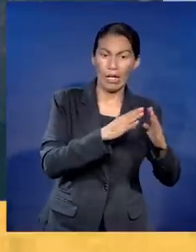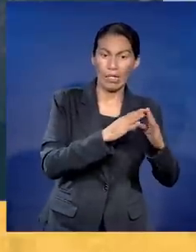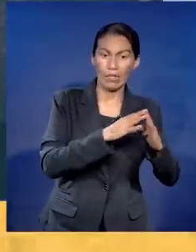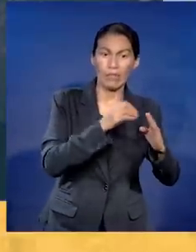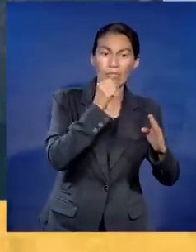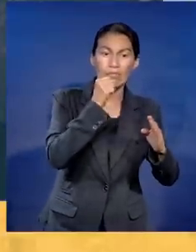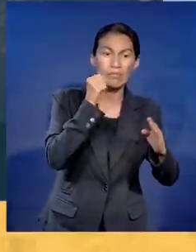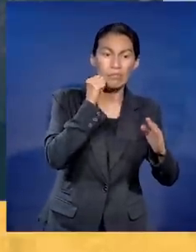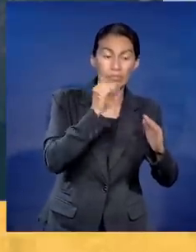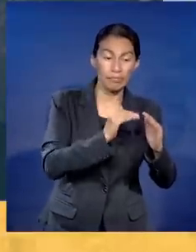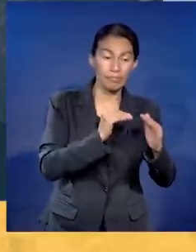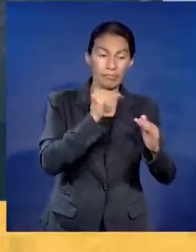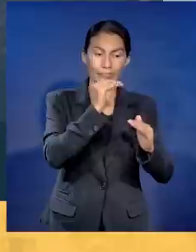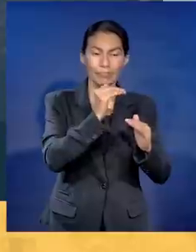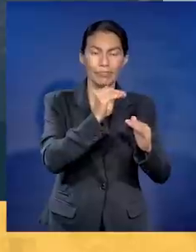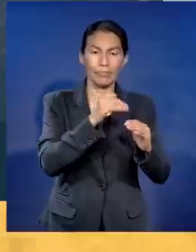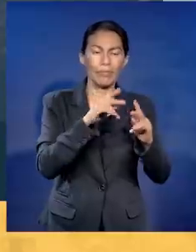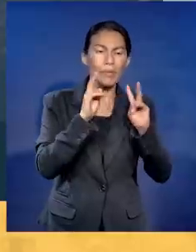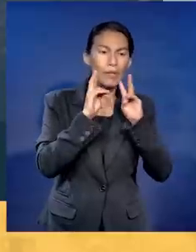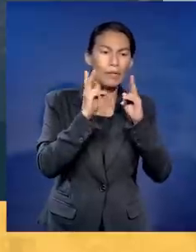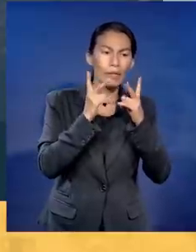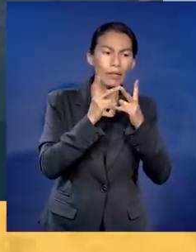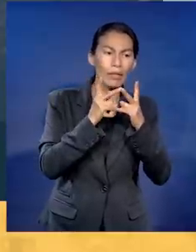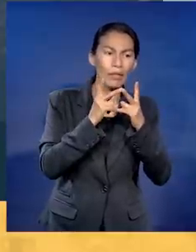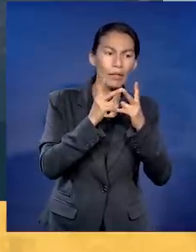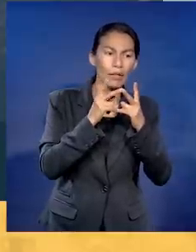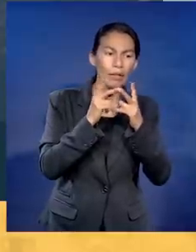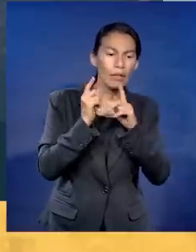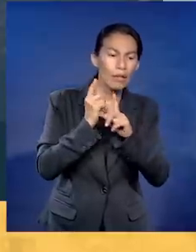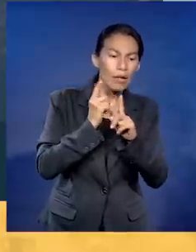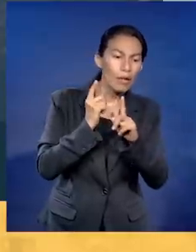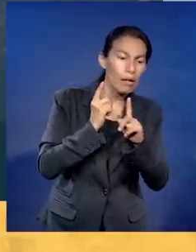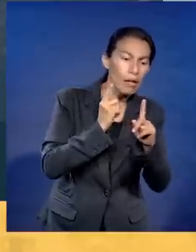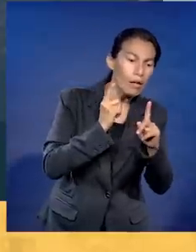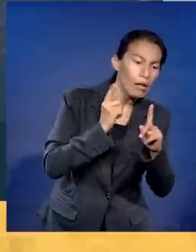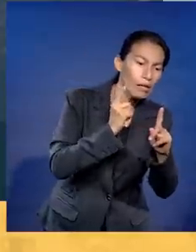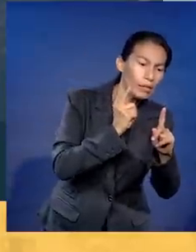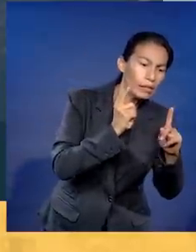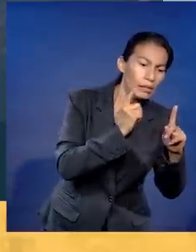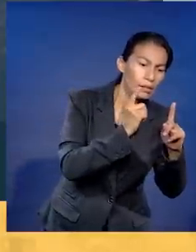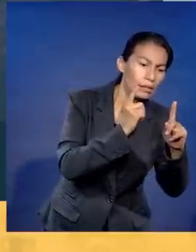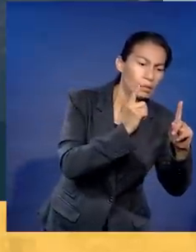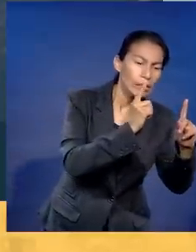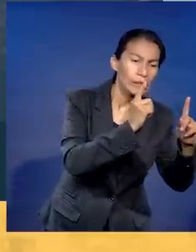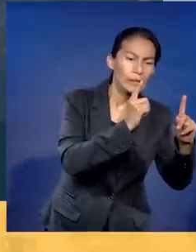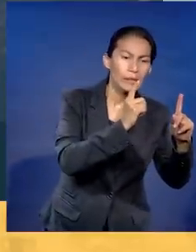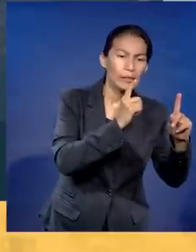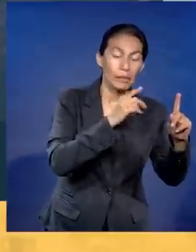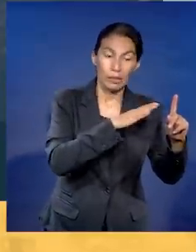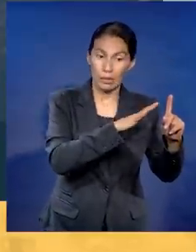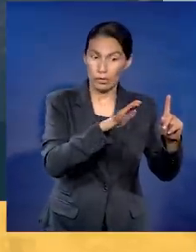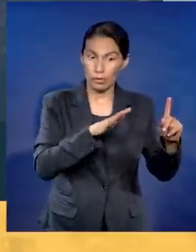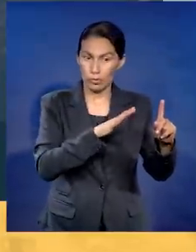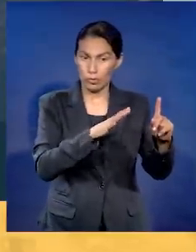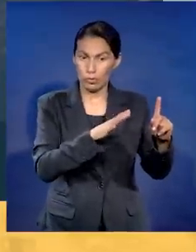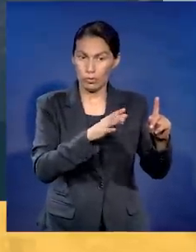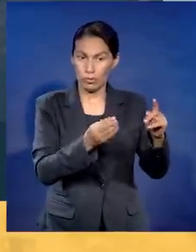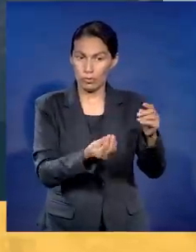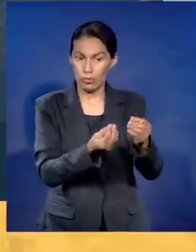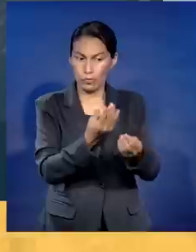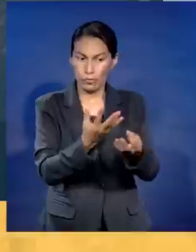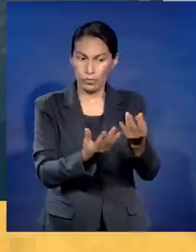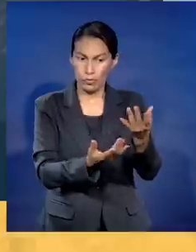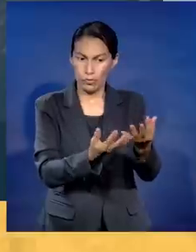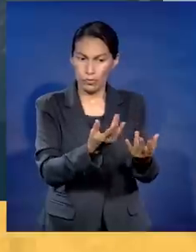sacerdote. Y Pedro le seguía de lejos. Y habiendo ellos encendido un fuego en medio del patio,